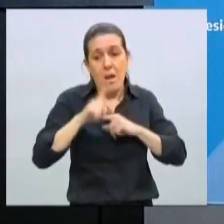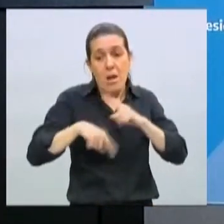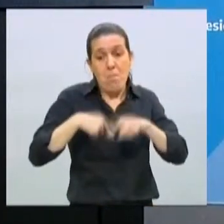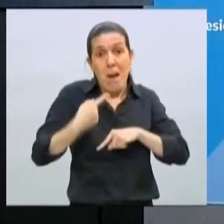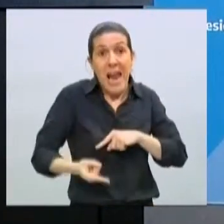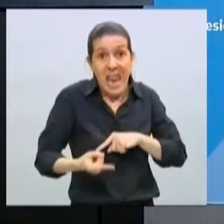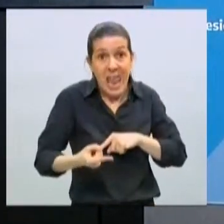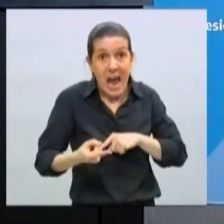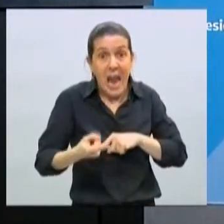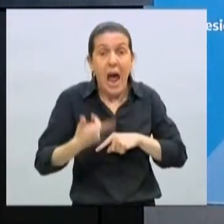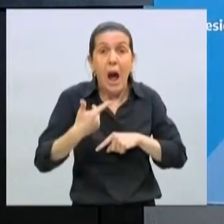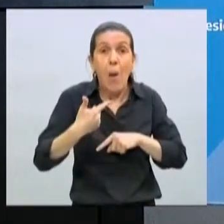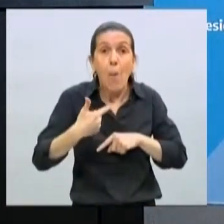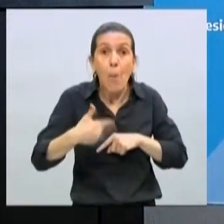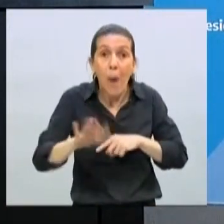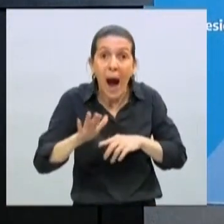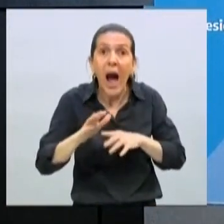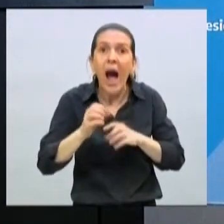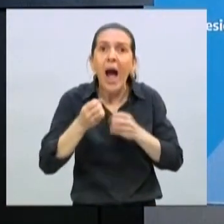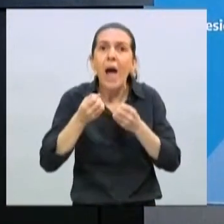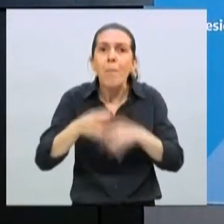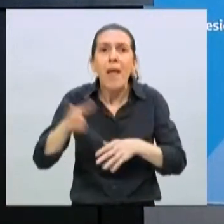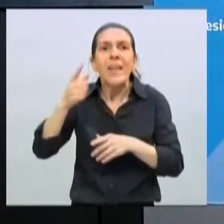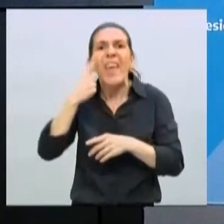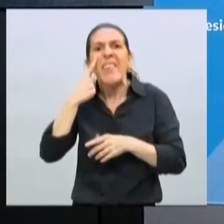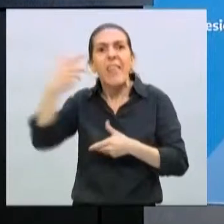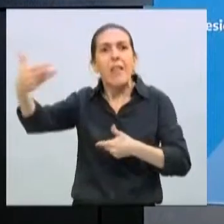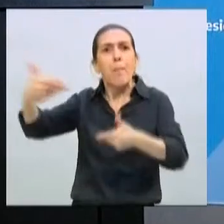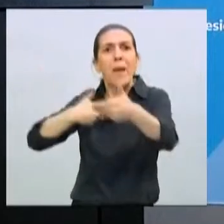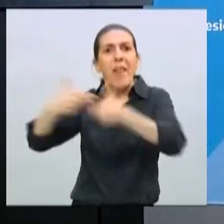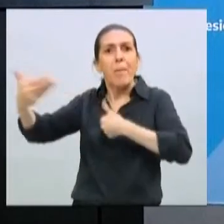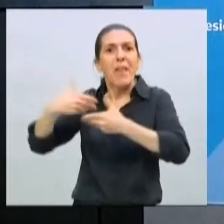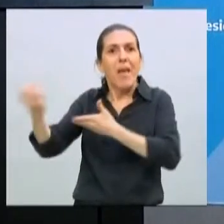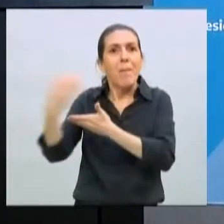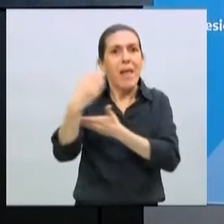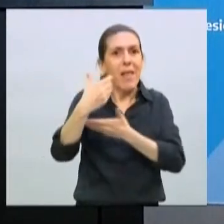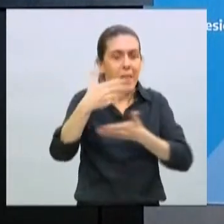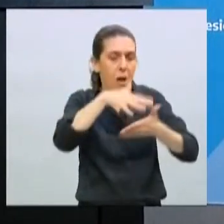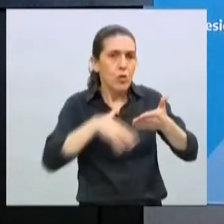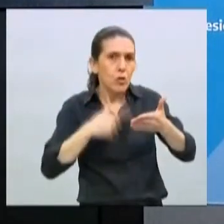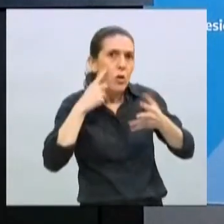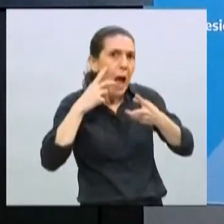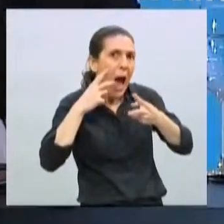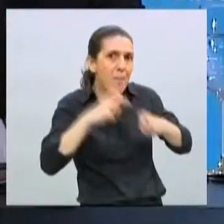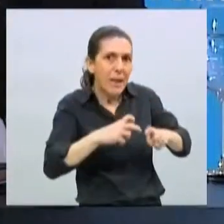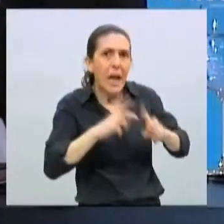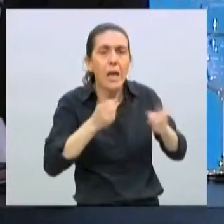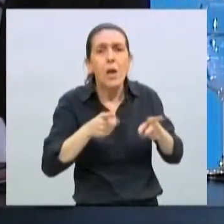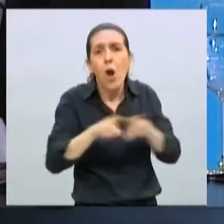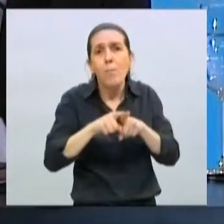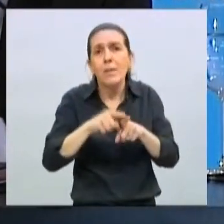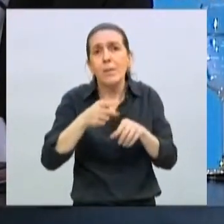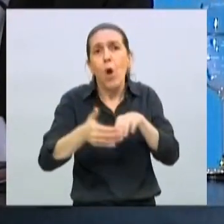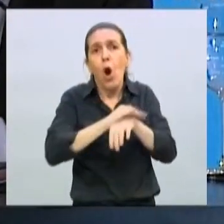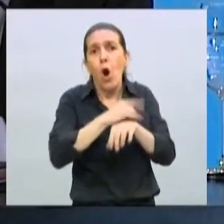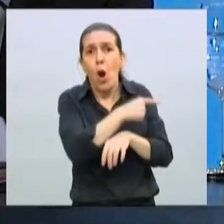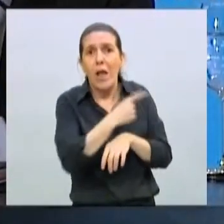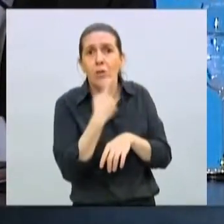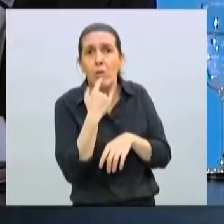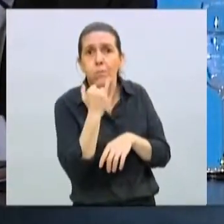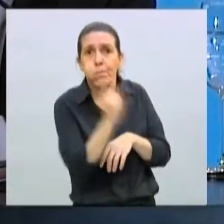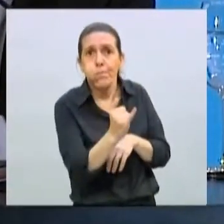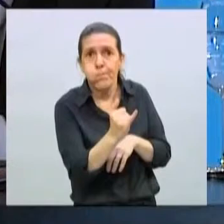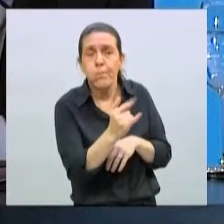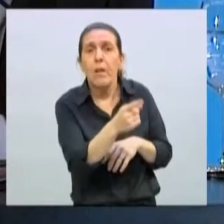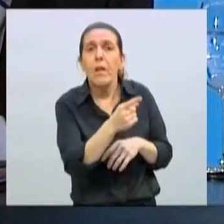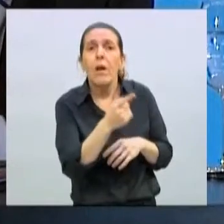mañana vamos a empezar a recibir solicitudes y a procesarlas. Al igual que lo que dijo Horacio, vamos a ir dando a